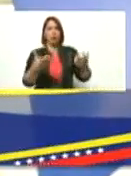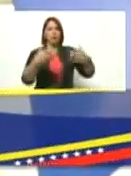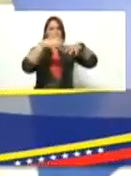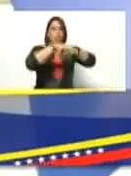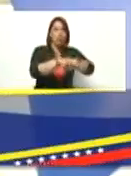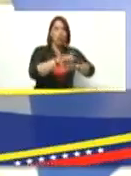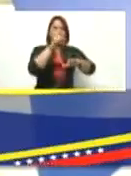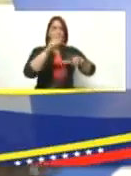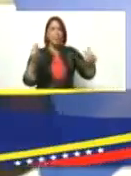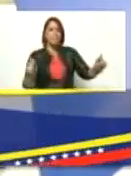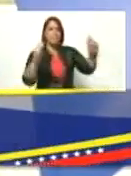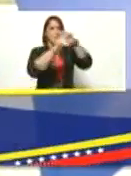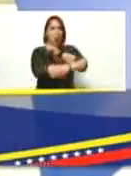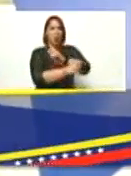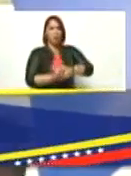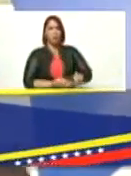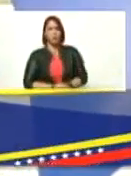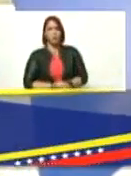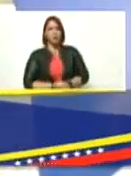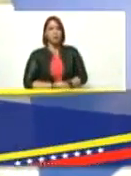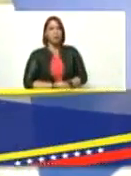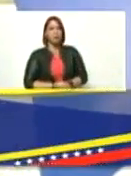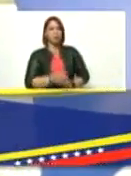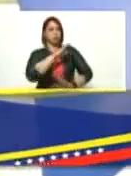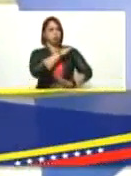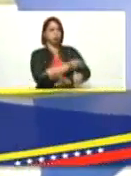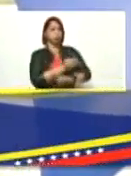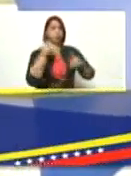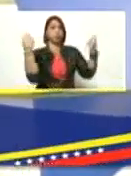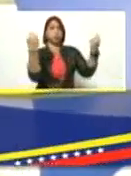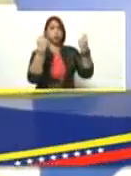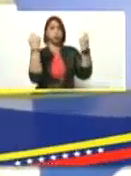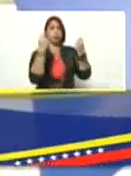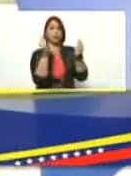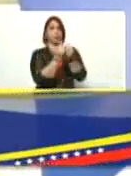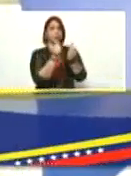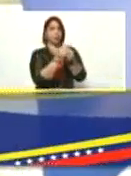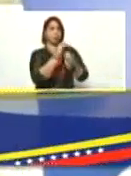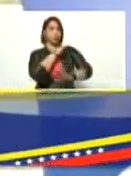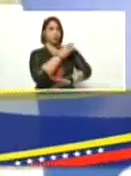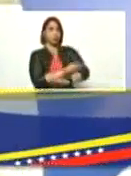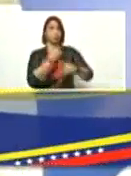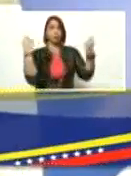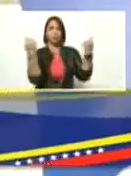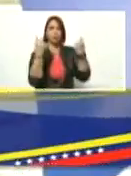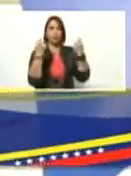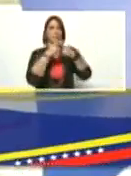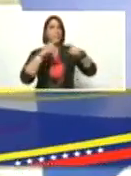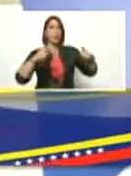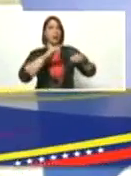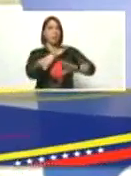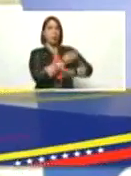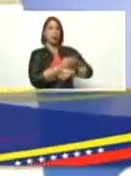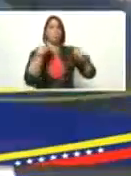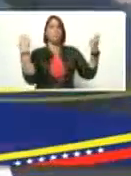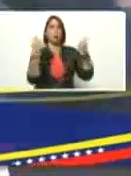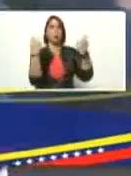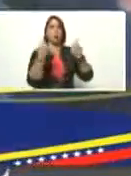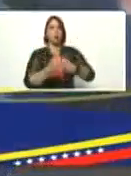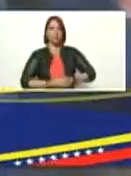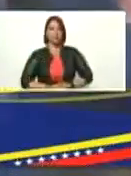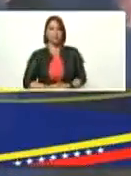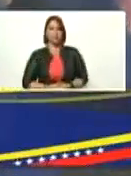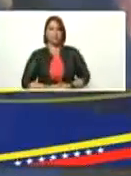y transformadora, y desde el poder popular, con el poder popular y para el poder popular.